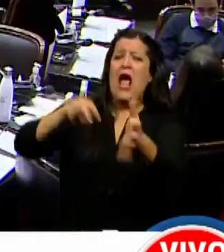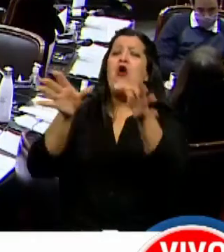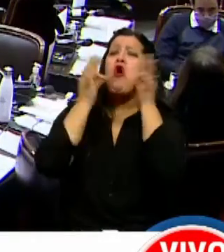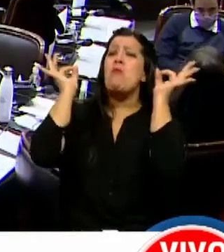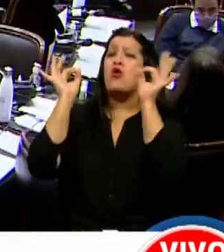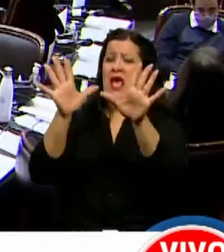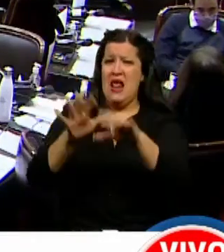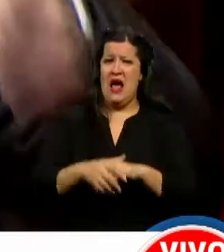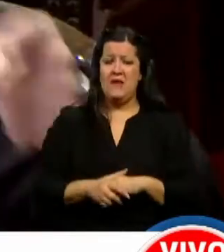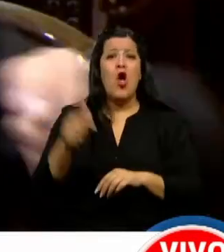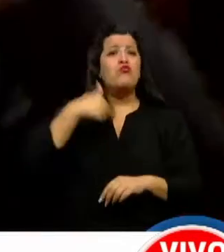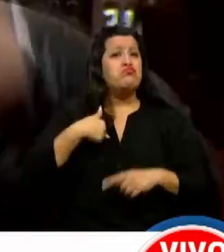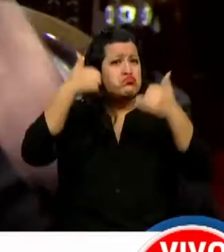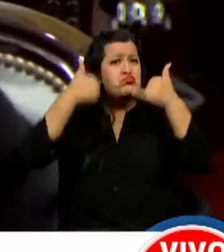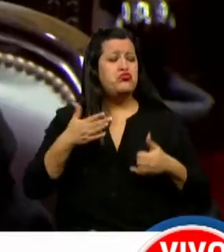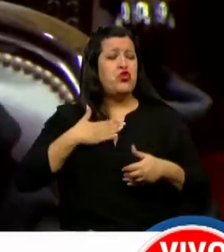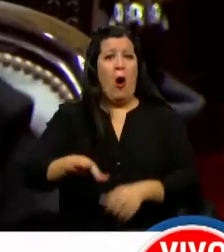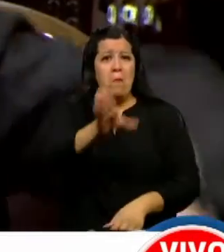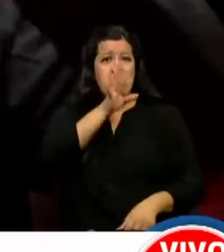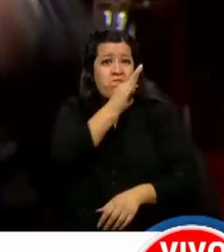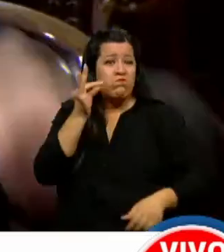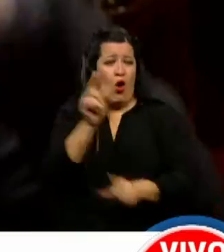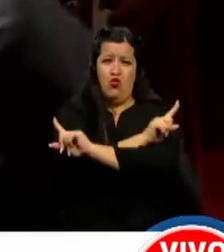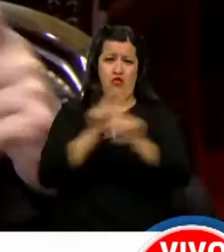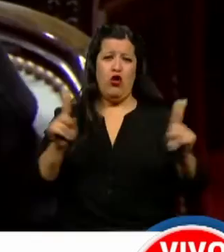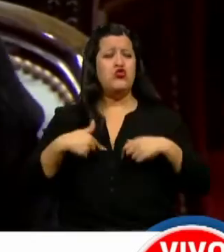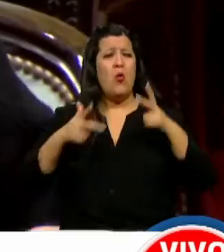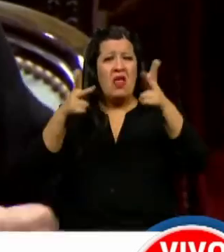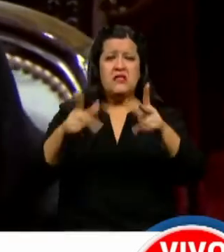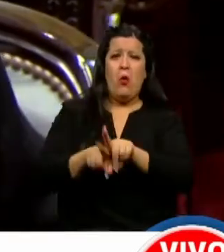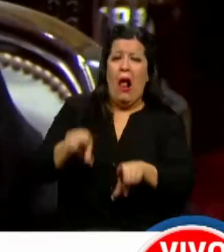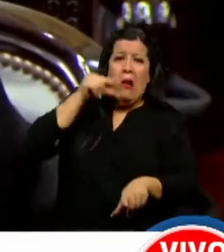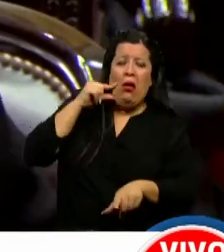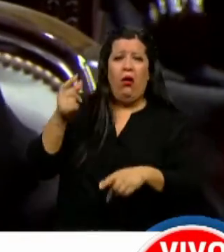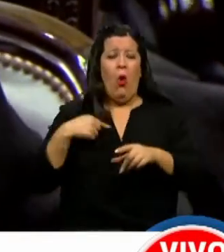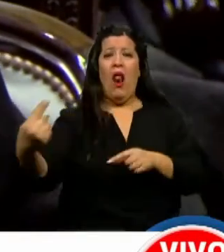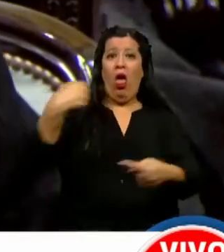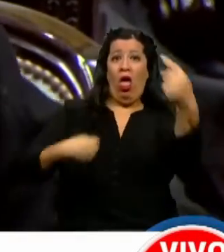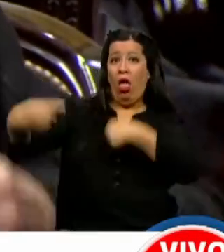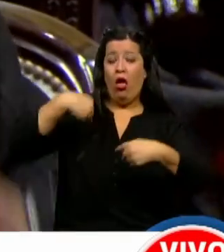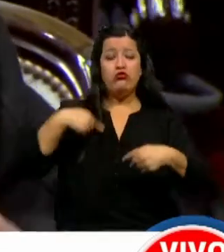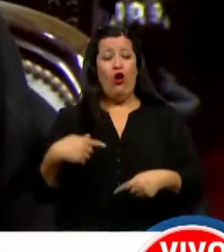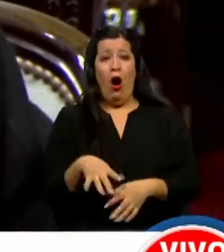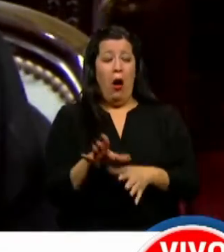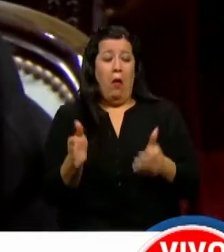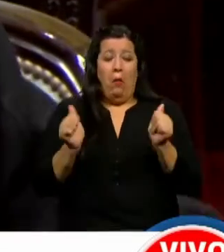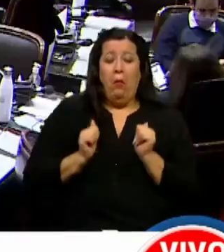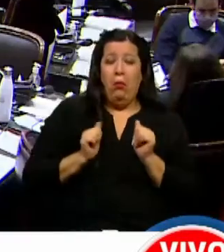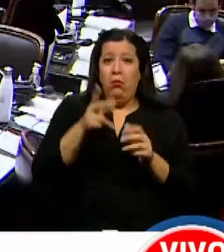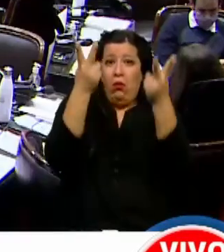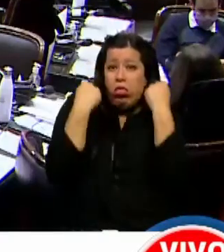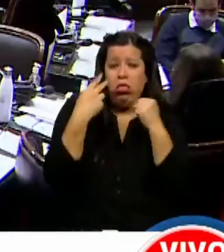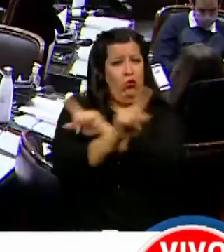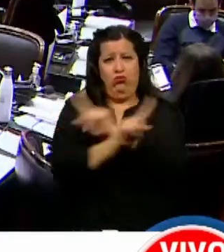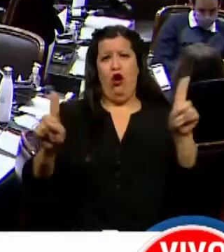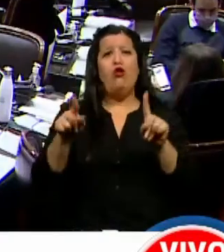las veces que quiera, porque yo no me voy a callar. Y no me intimida porque me apunta con el dedo. Simplemente